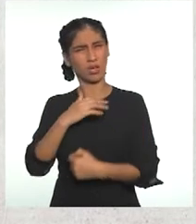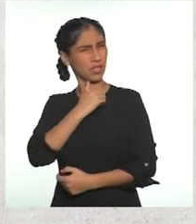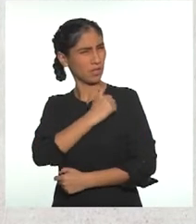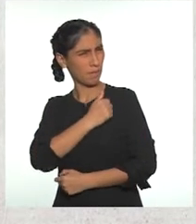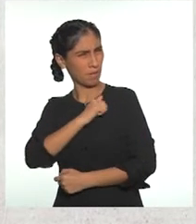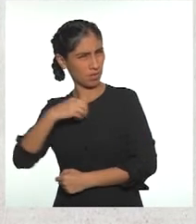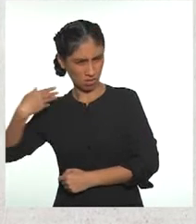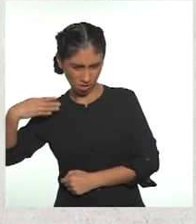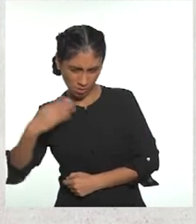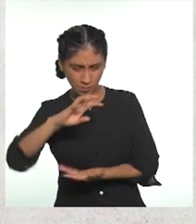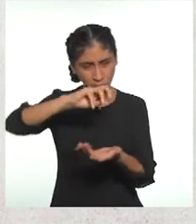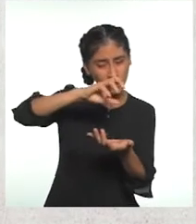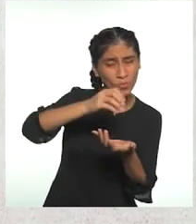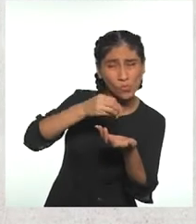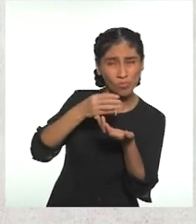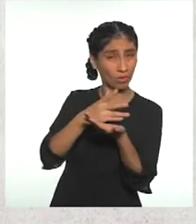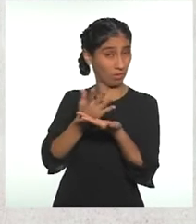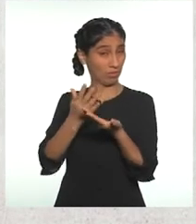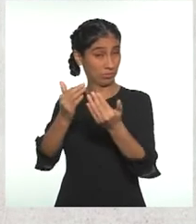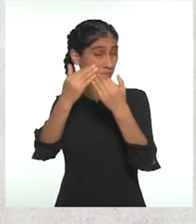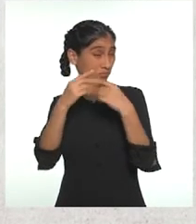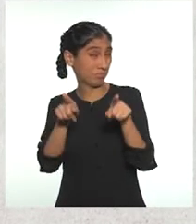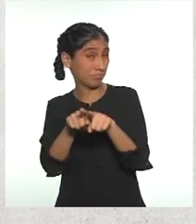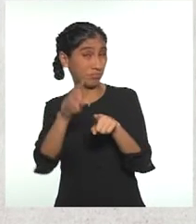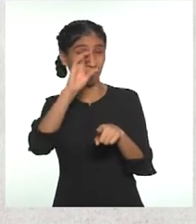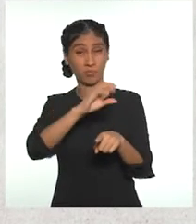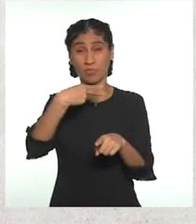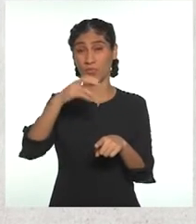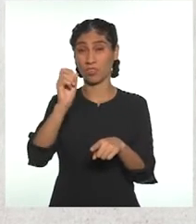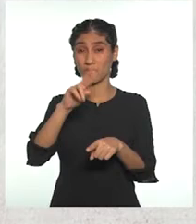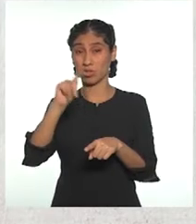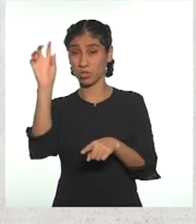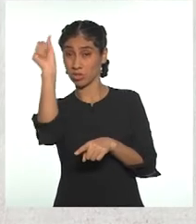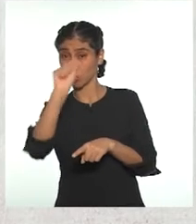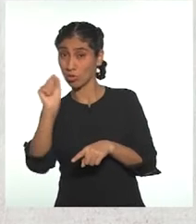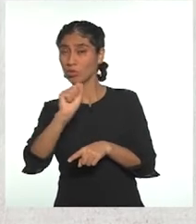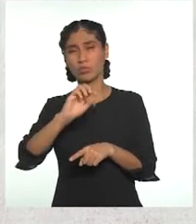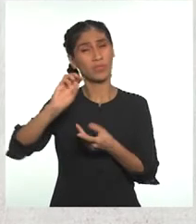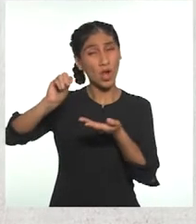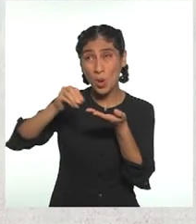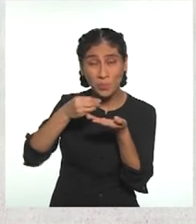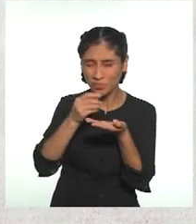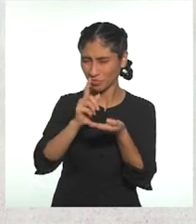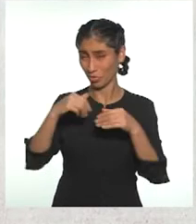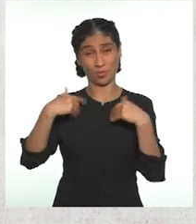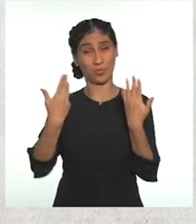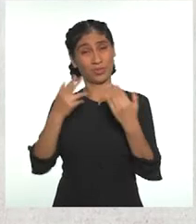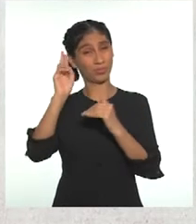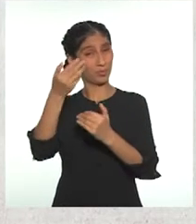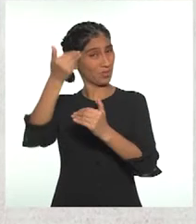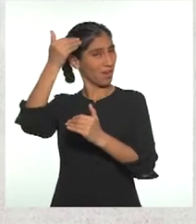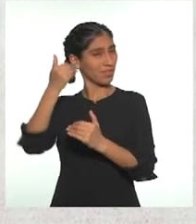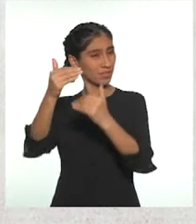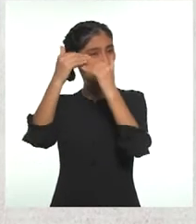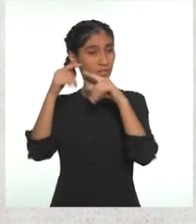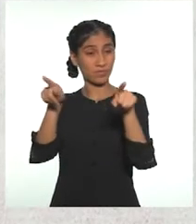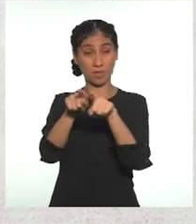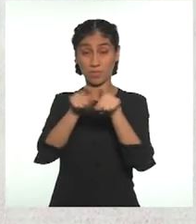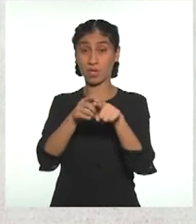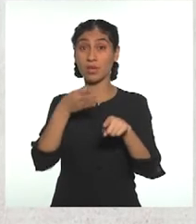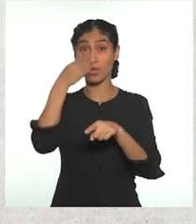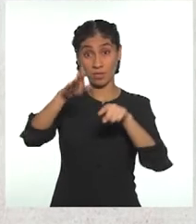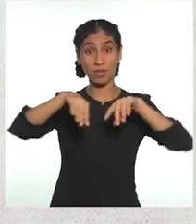comer ceviche por el cólera. Ni choritos a la chalaca. Vayamos al punto 5. Evitar ir a las